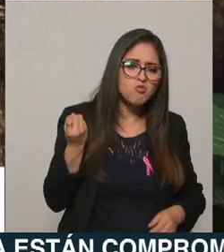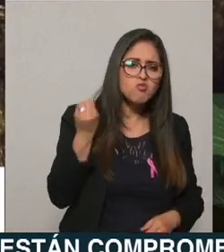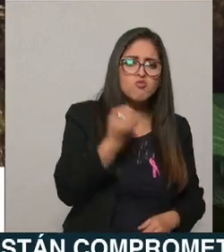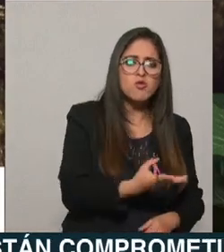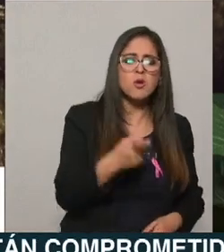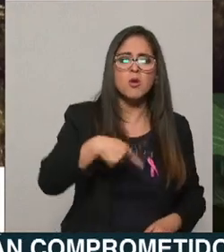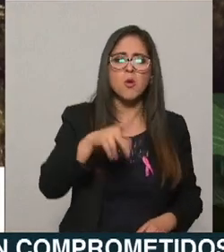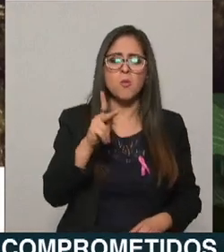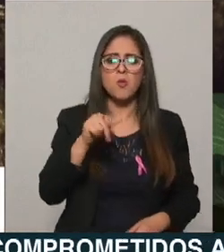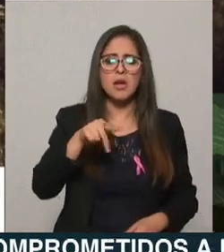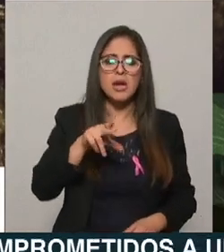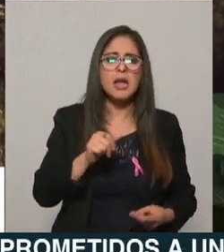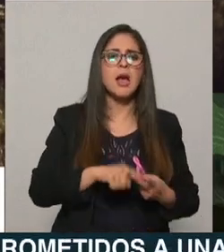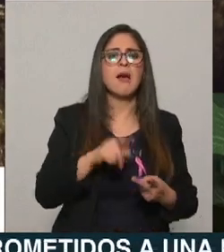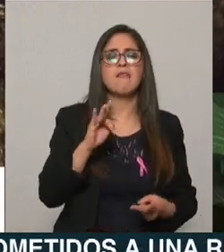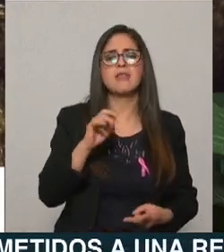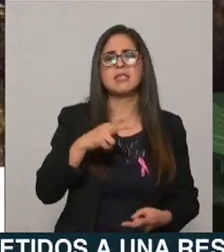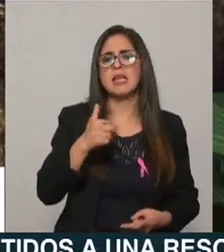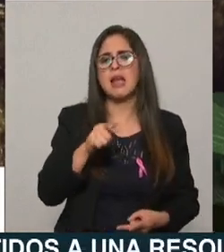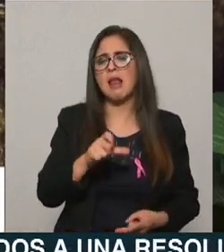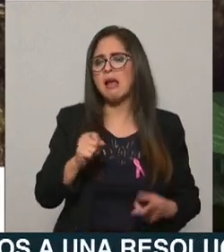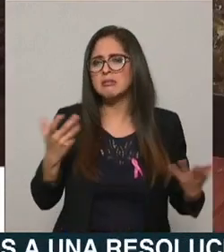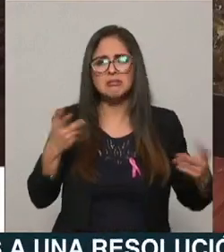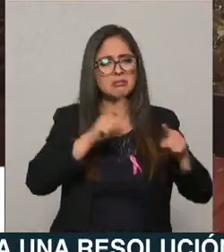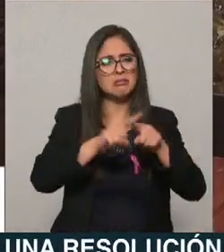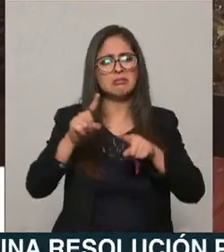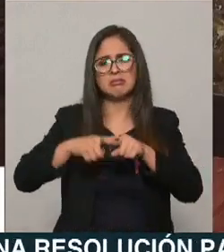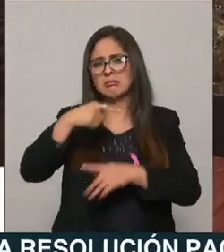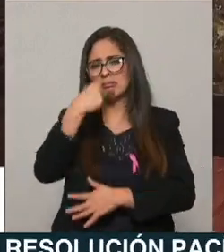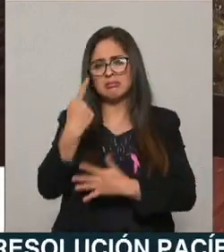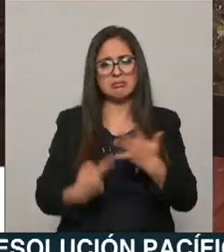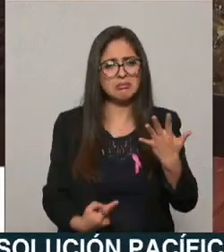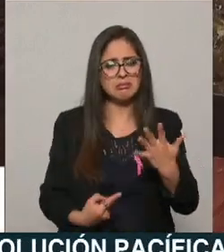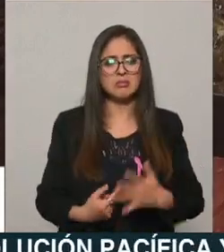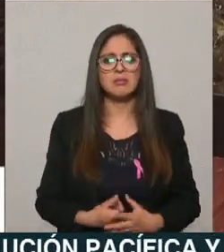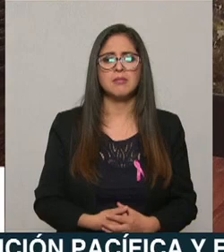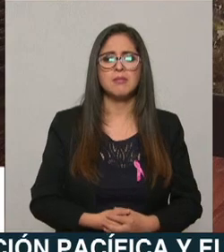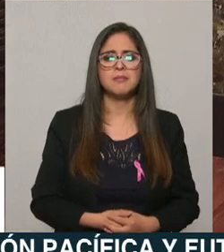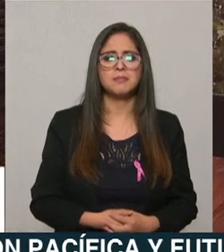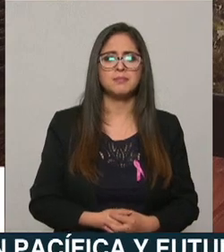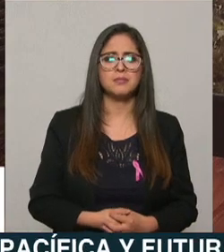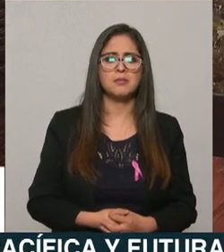la pulquería o las ficheras en fin,